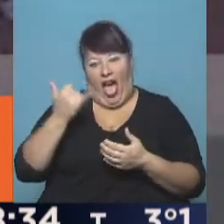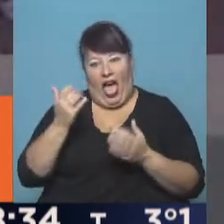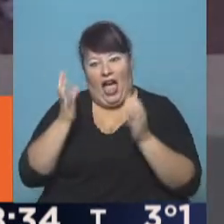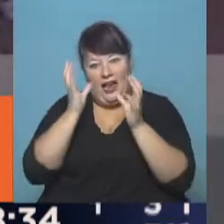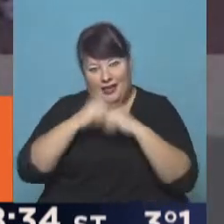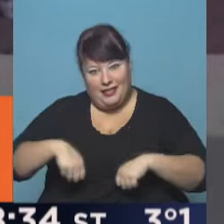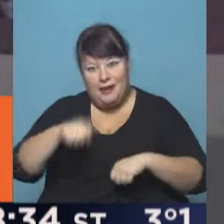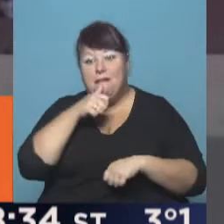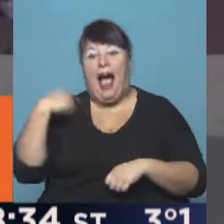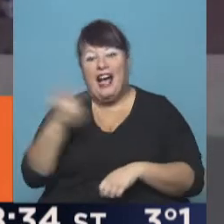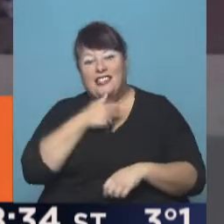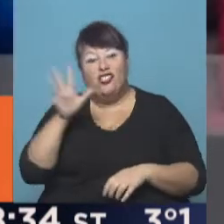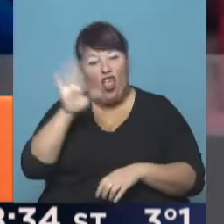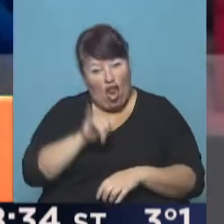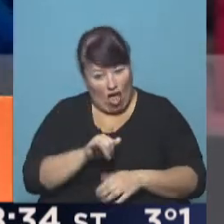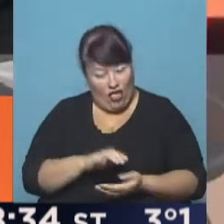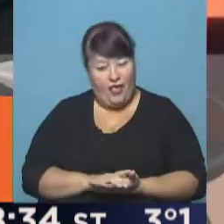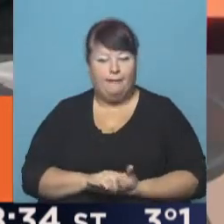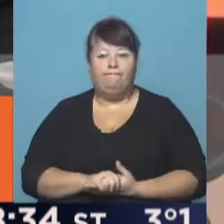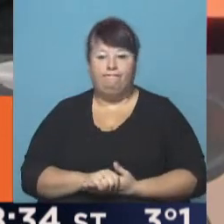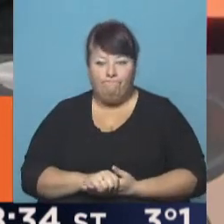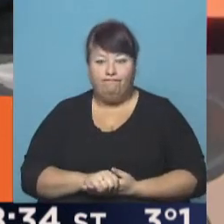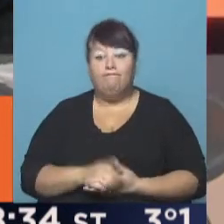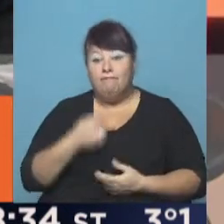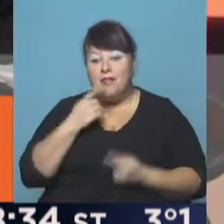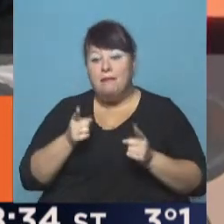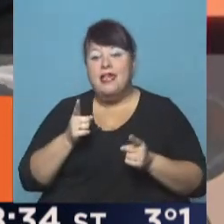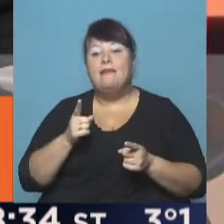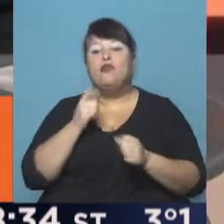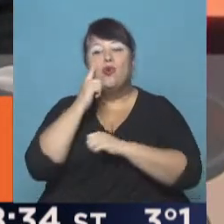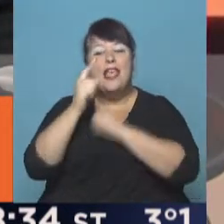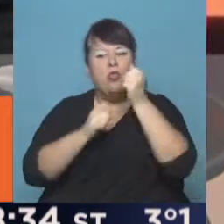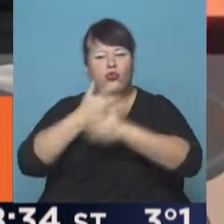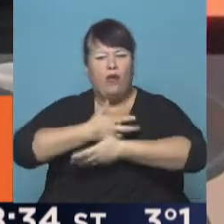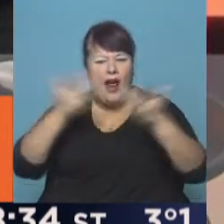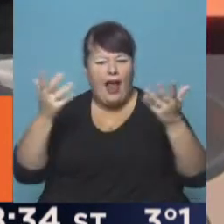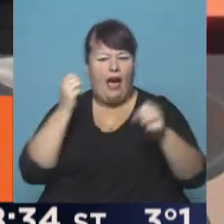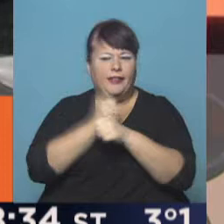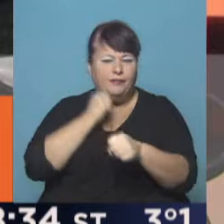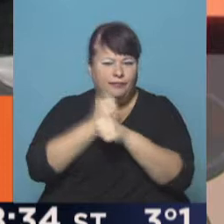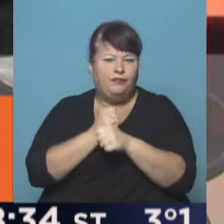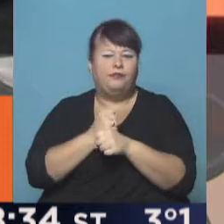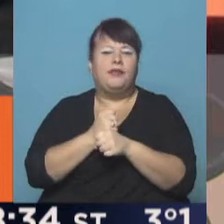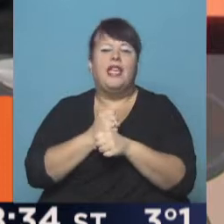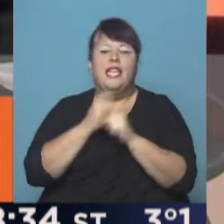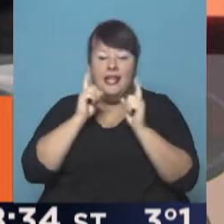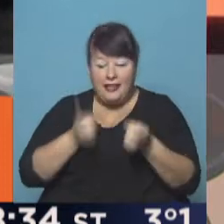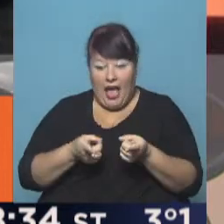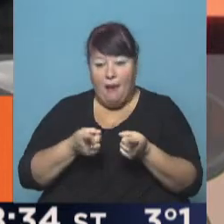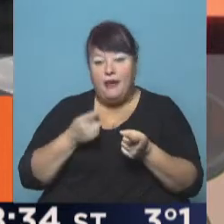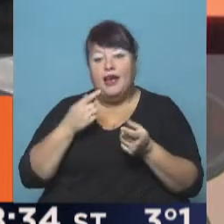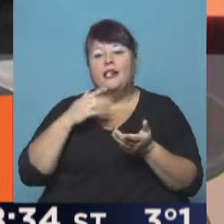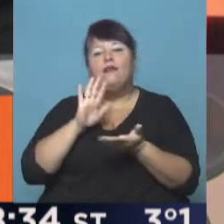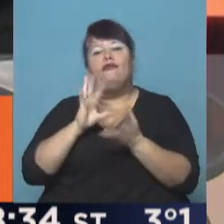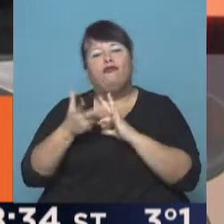el mate que todos tomamos todos los días como decíamos es una industria muy grande que tiene como